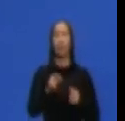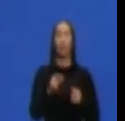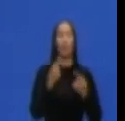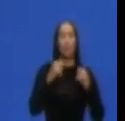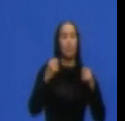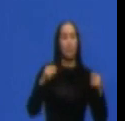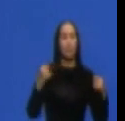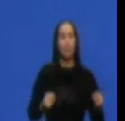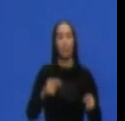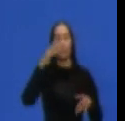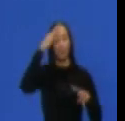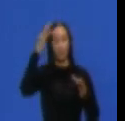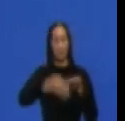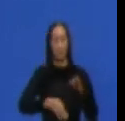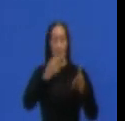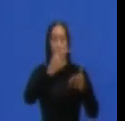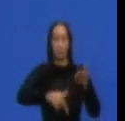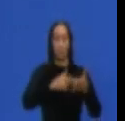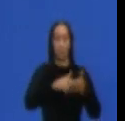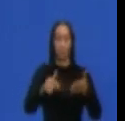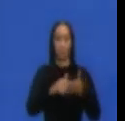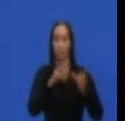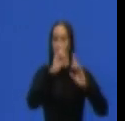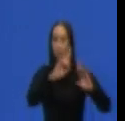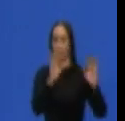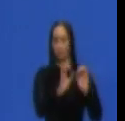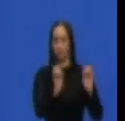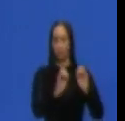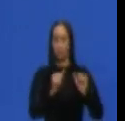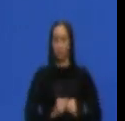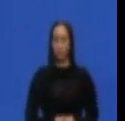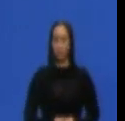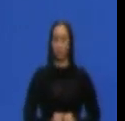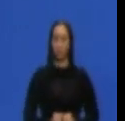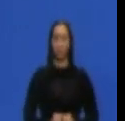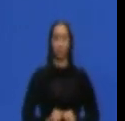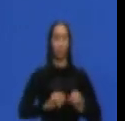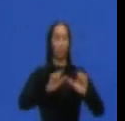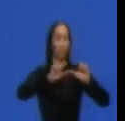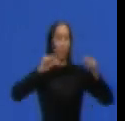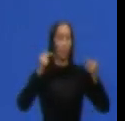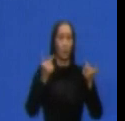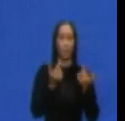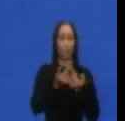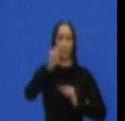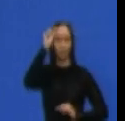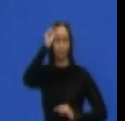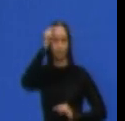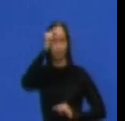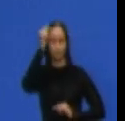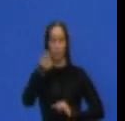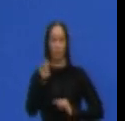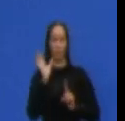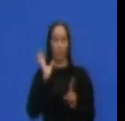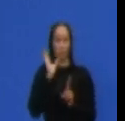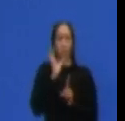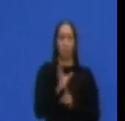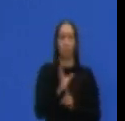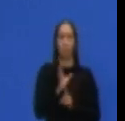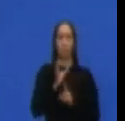revertir la decisión mayoritaria del pueblo guatemalteco ningún poder del estado tiene el derecho de imponerse sobre la